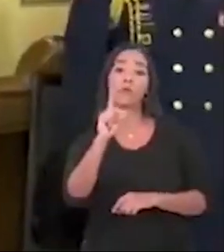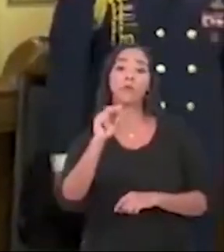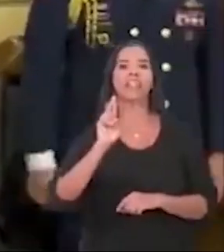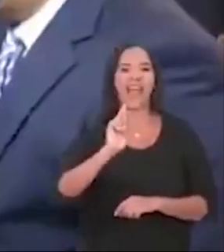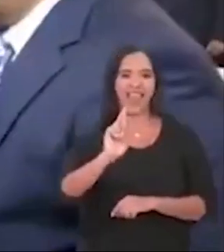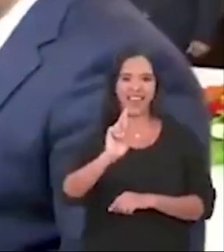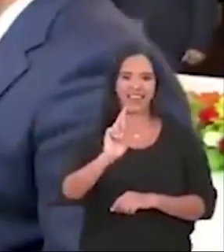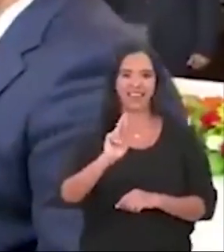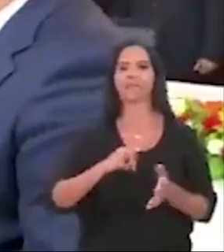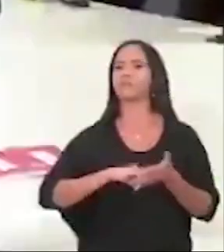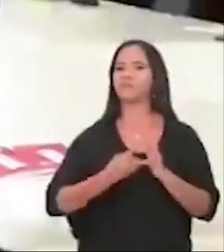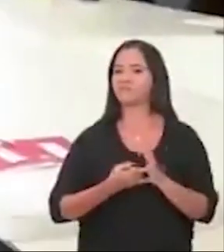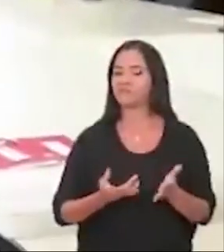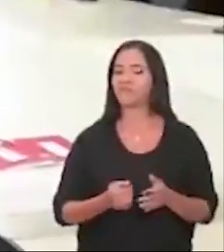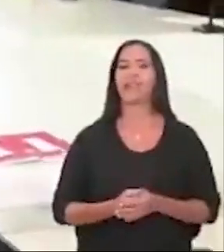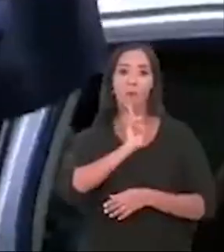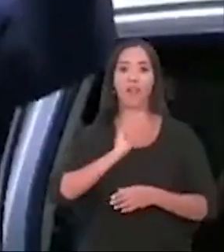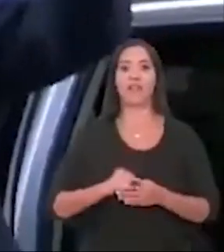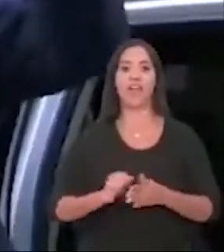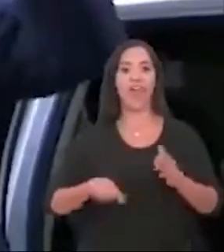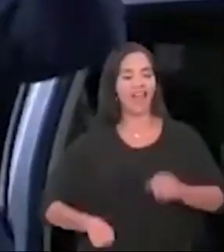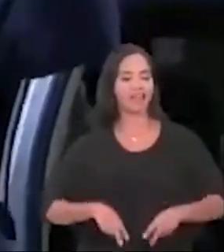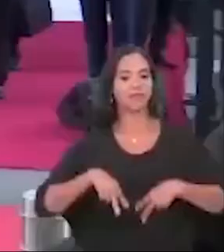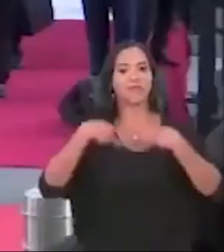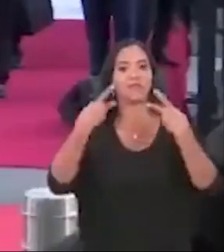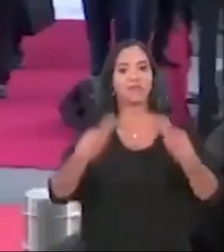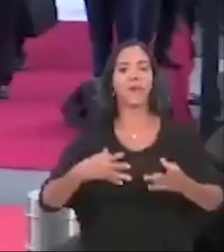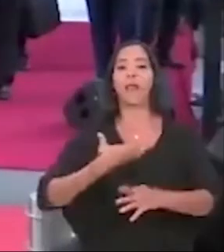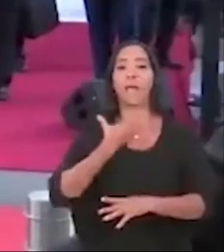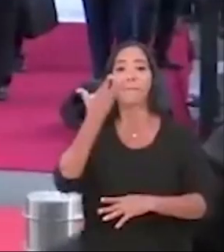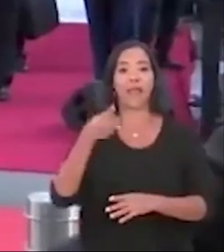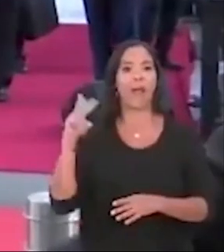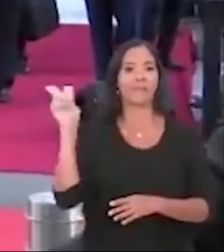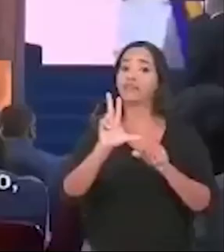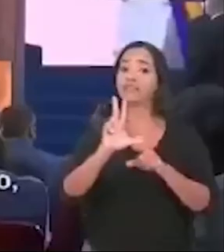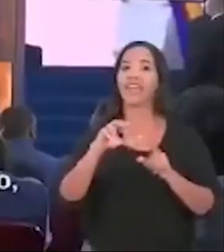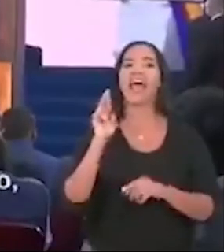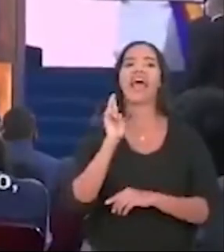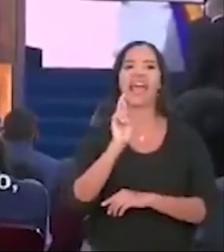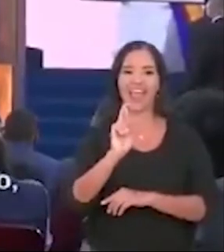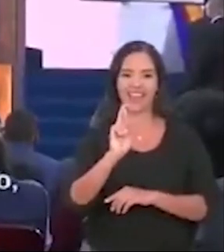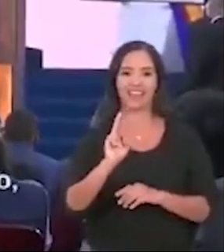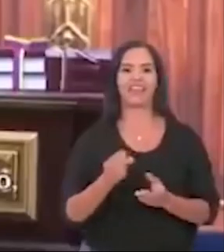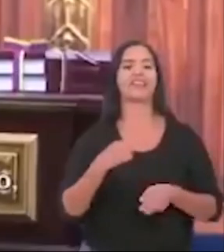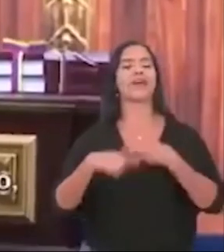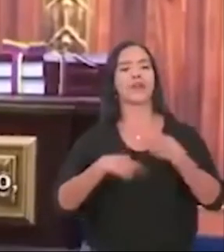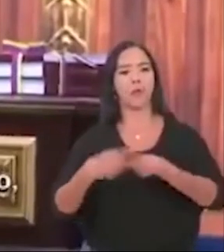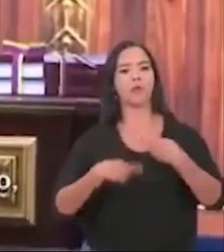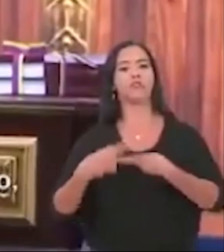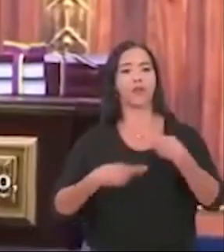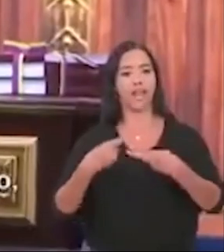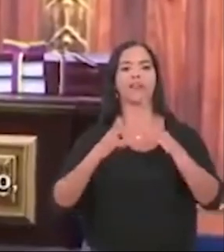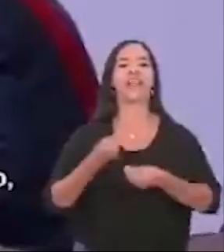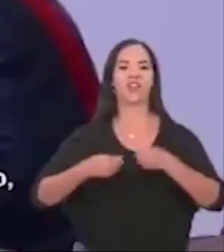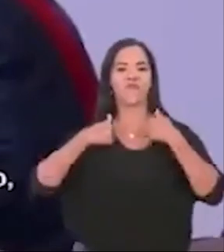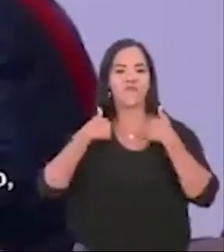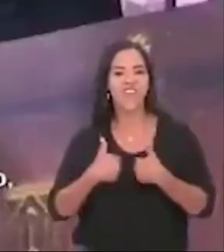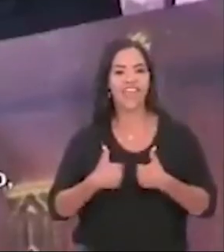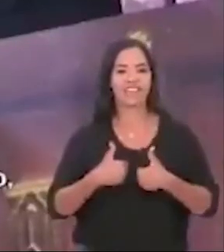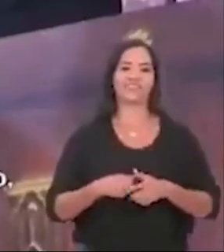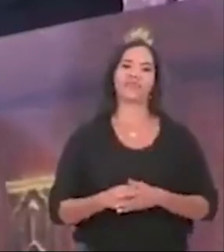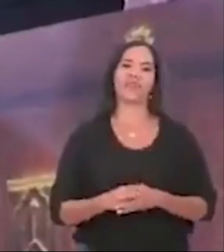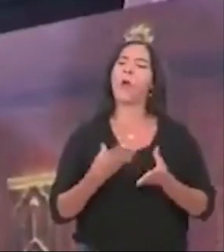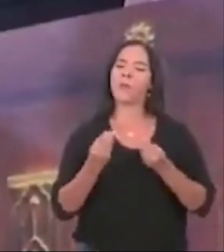espacio de confluencia y articulaciones de todos los sectores en función del objetivo el anuncio surgió horas después de que representantes